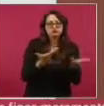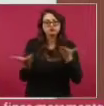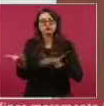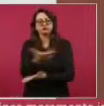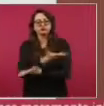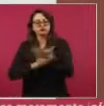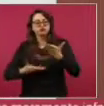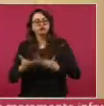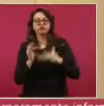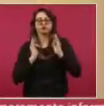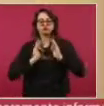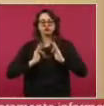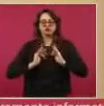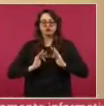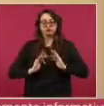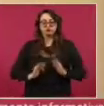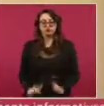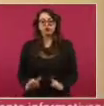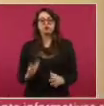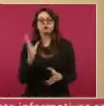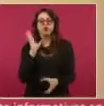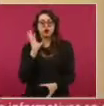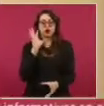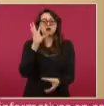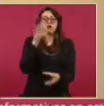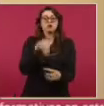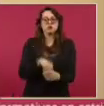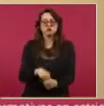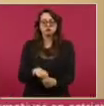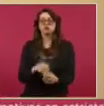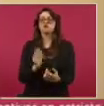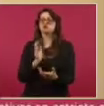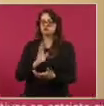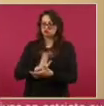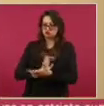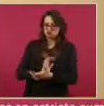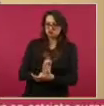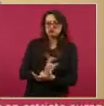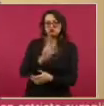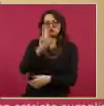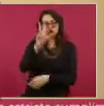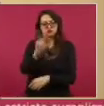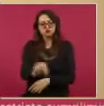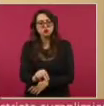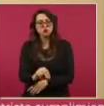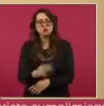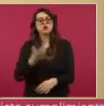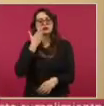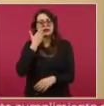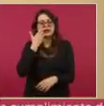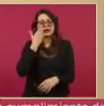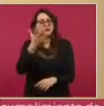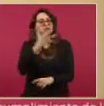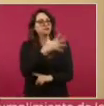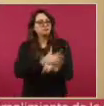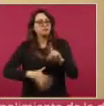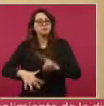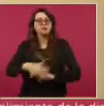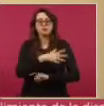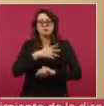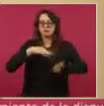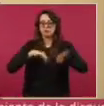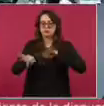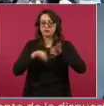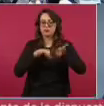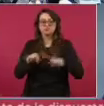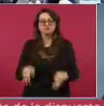invariables, como lo es a la inclusión y a la no discriminación, y a la búsqueda de mejores condiciones para elevar los niveles de